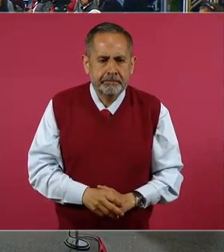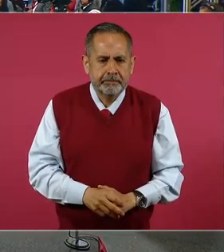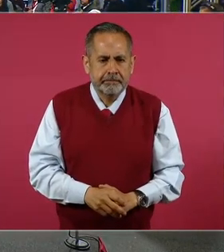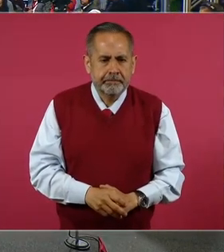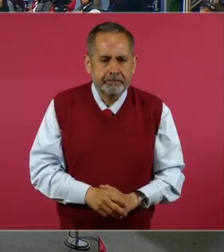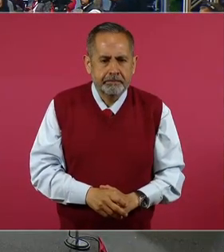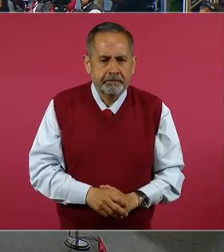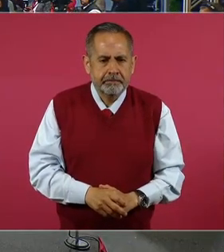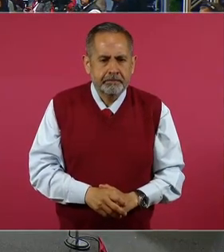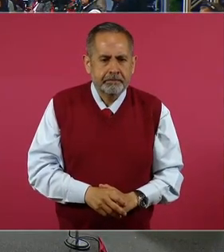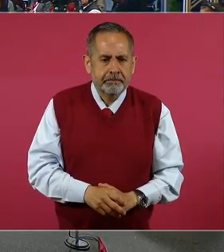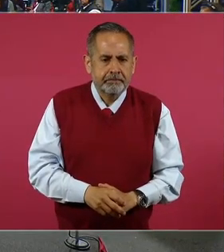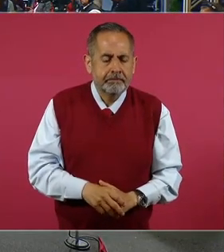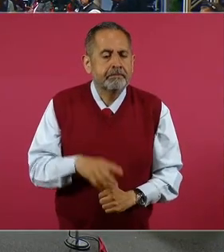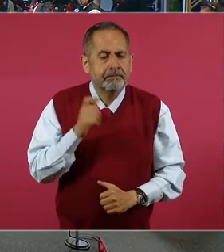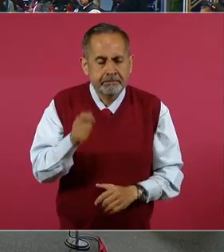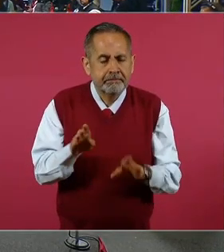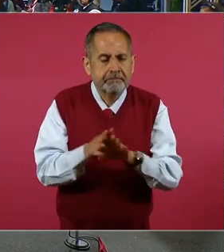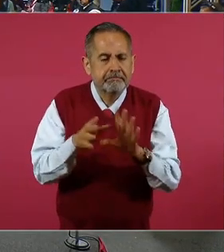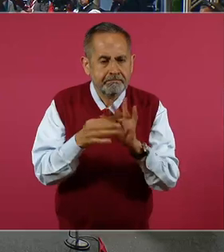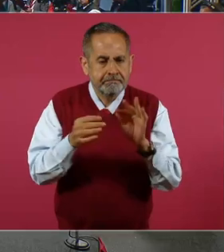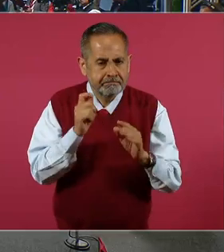Ah, bueno, es que